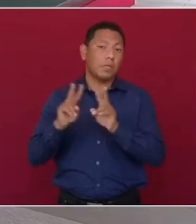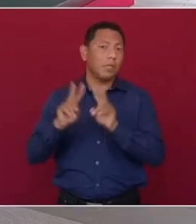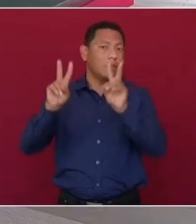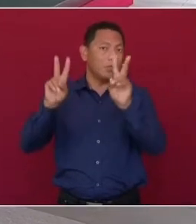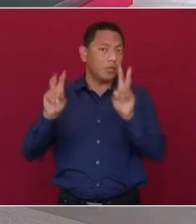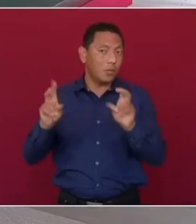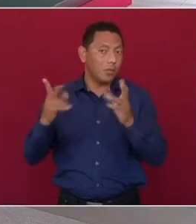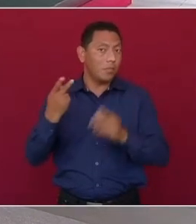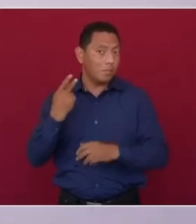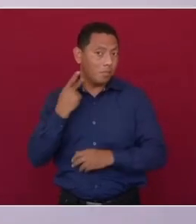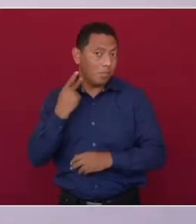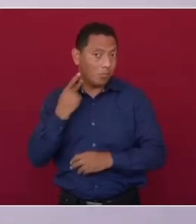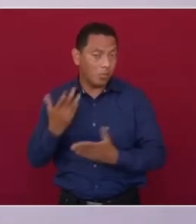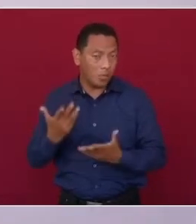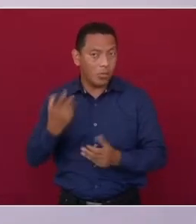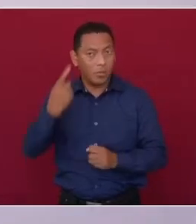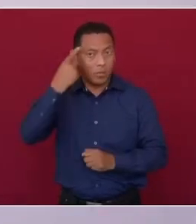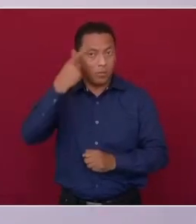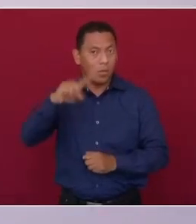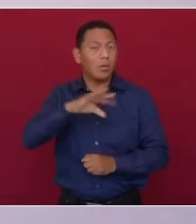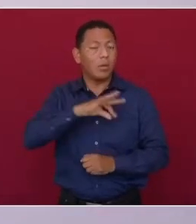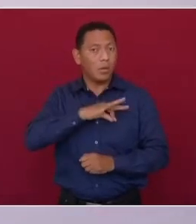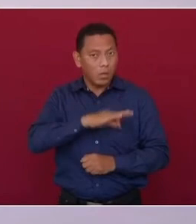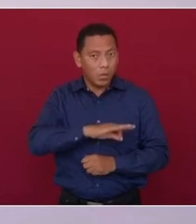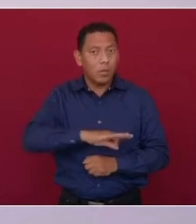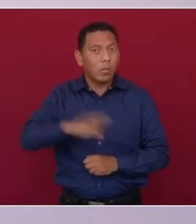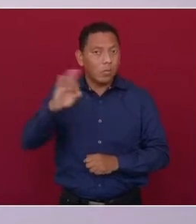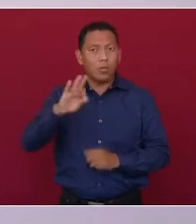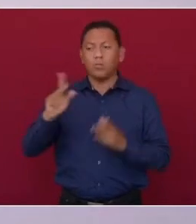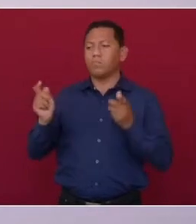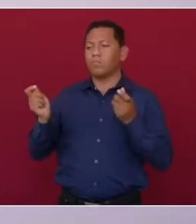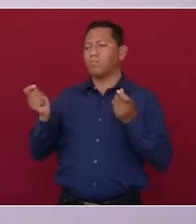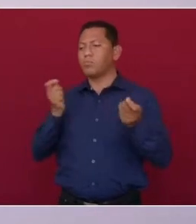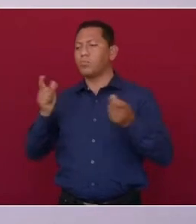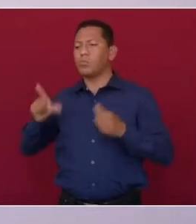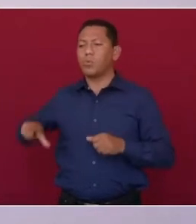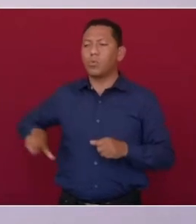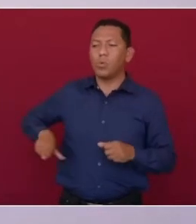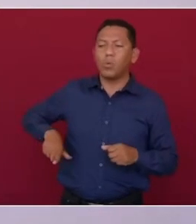políticas para poder gobernar.